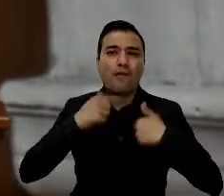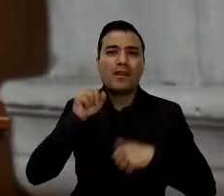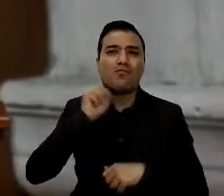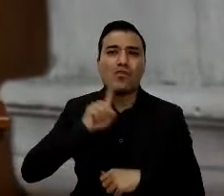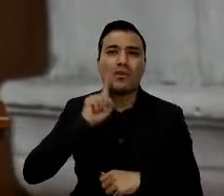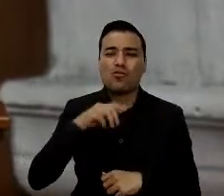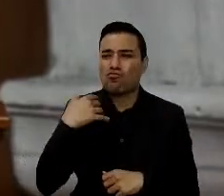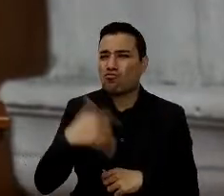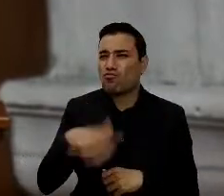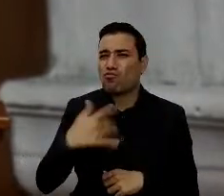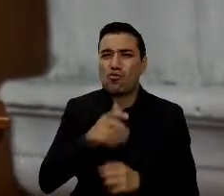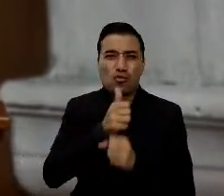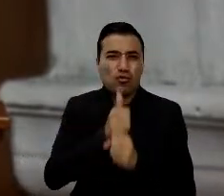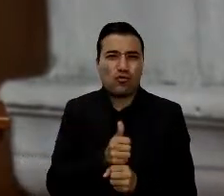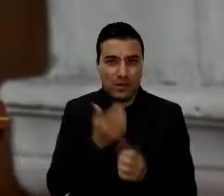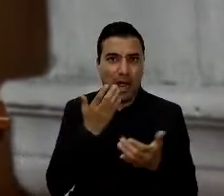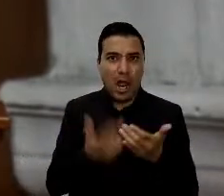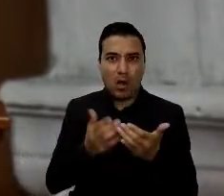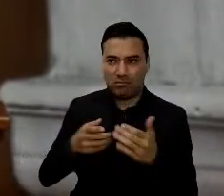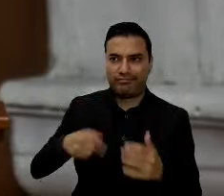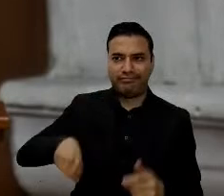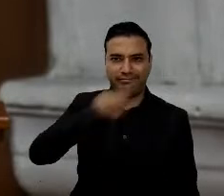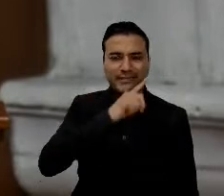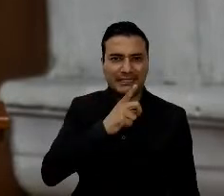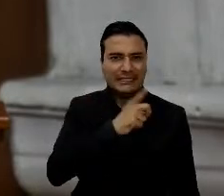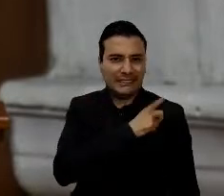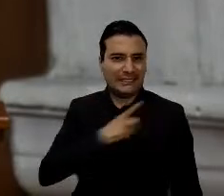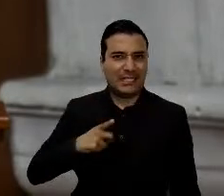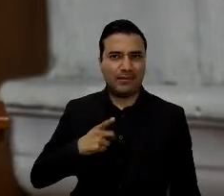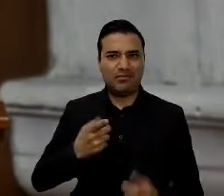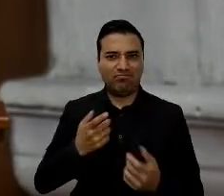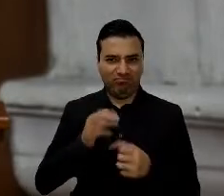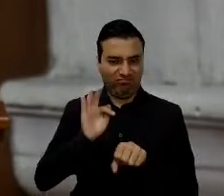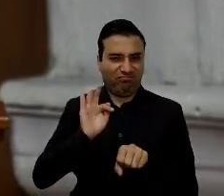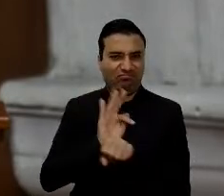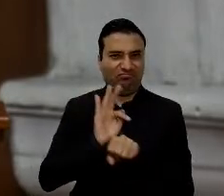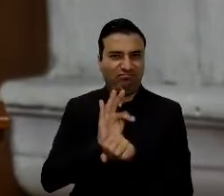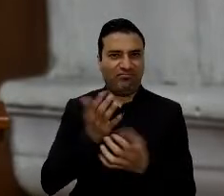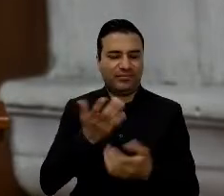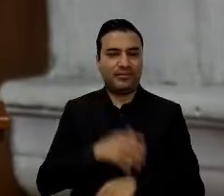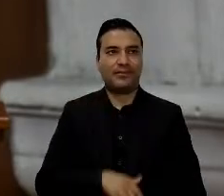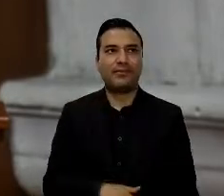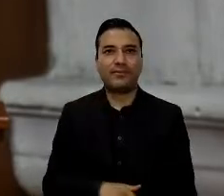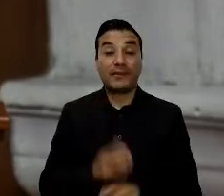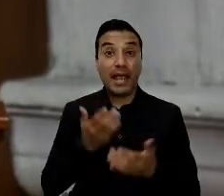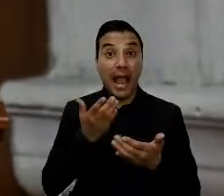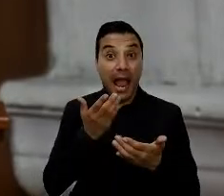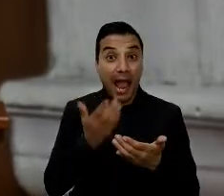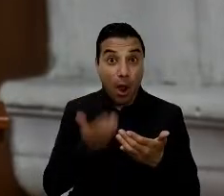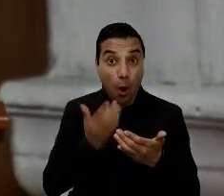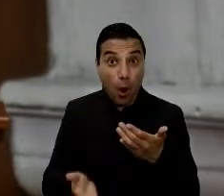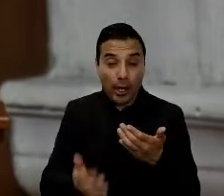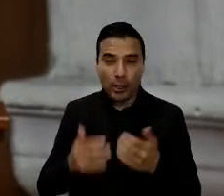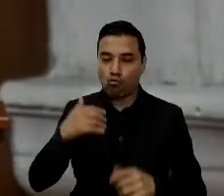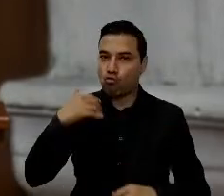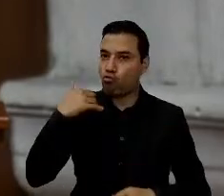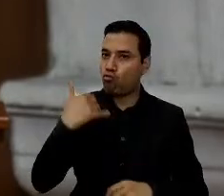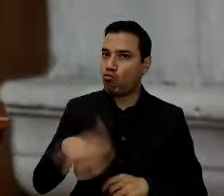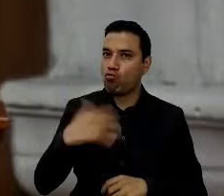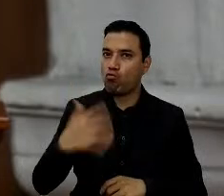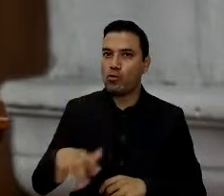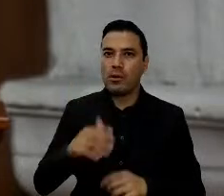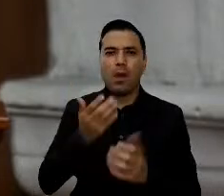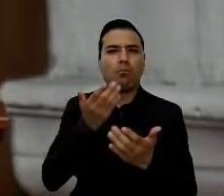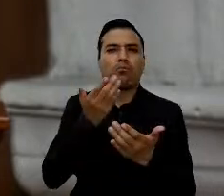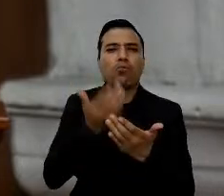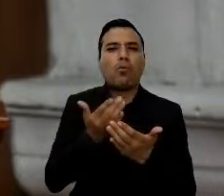de ser representantes desde este recinto legislativo por eso hoy celebro que hoy se apruebe una serie de